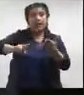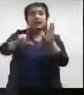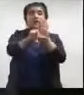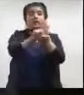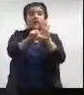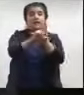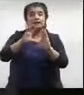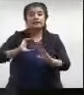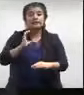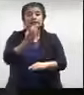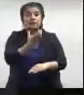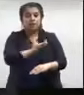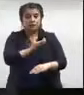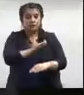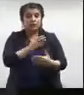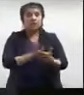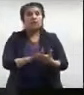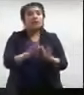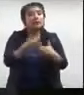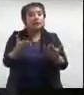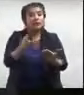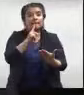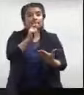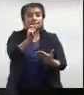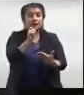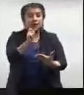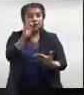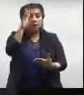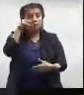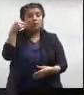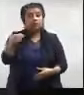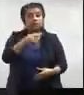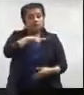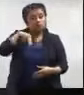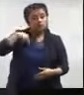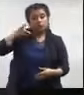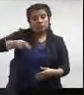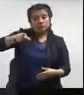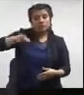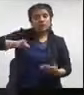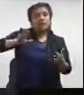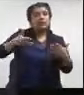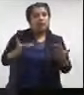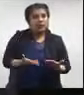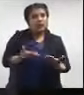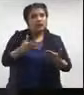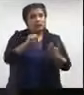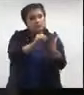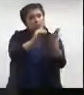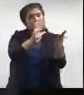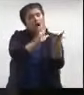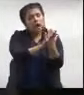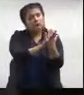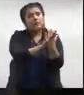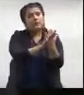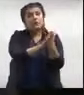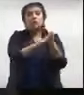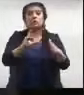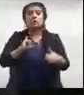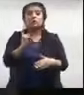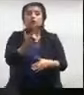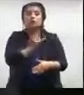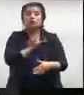del organismo legislativo, sería mucho mejor, porque nosotros mismos somos los que estamos obviamente implementando esta